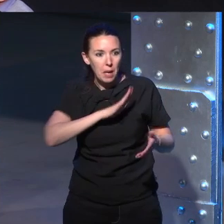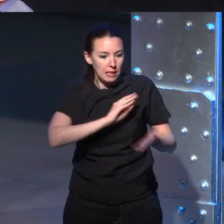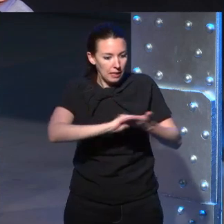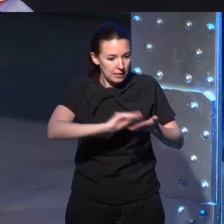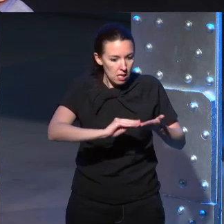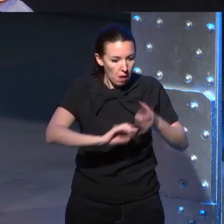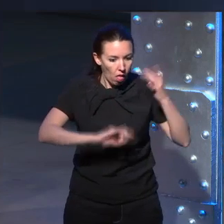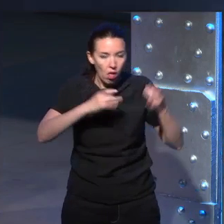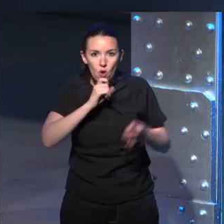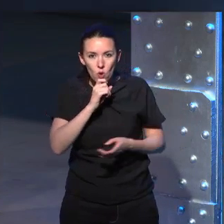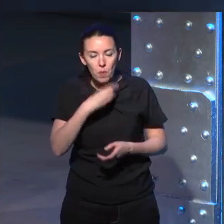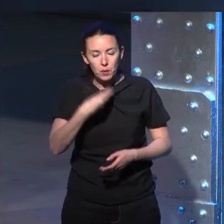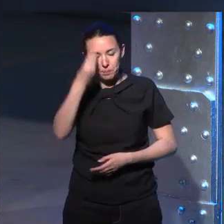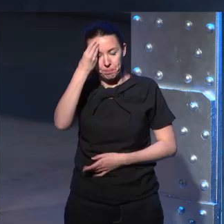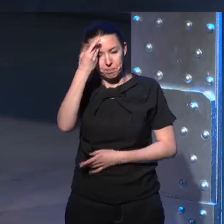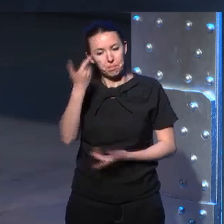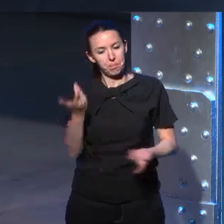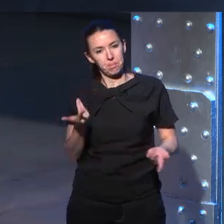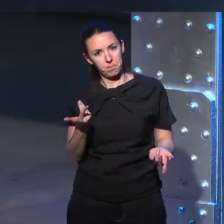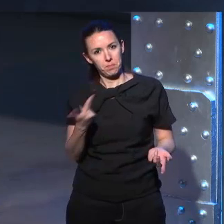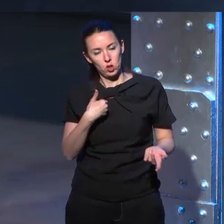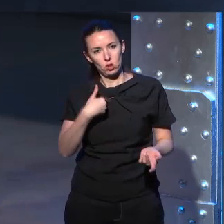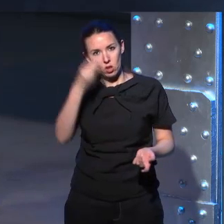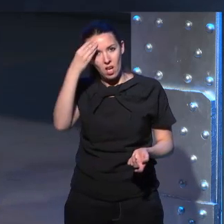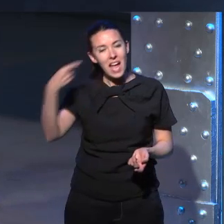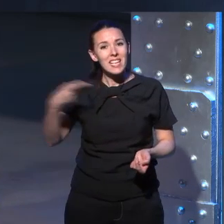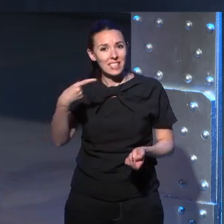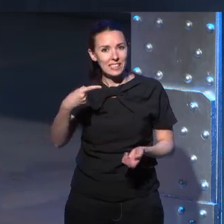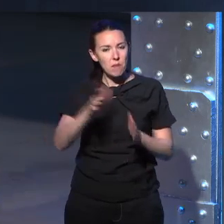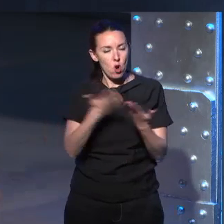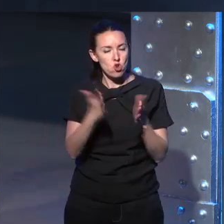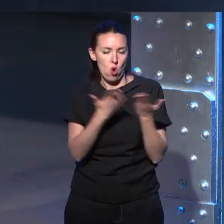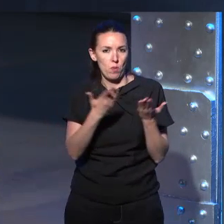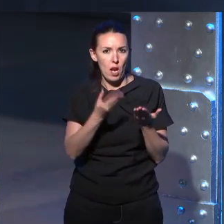escribiendo, porque yo me paraba a pensar en Guillermo escribiendo la novela,